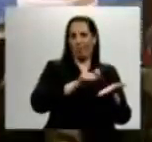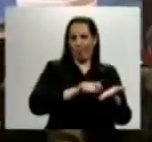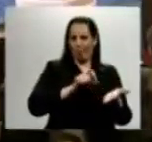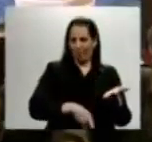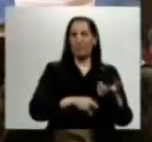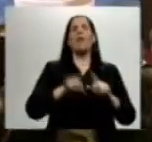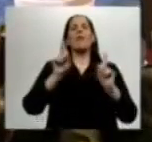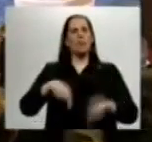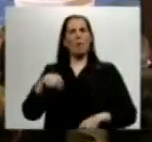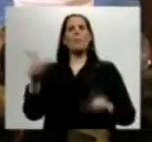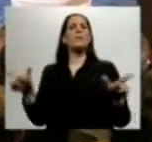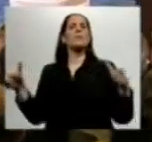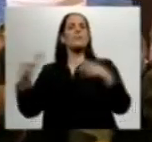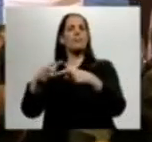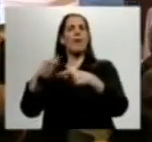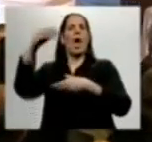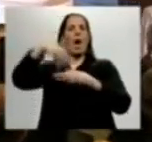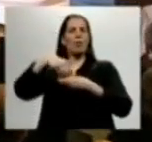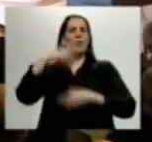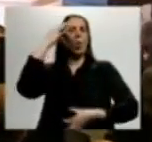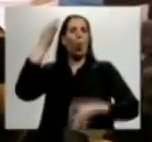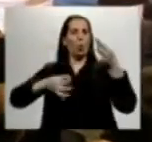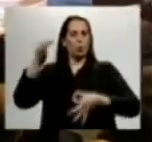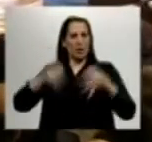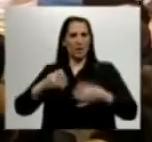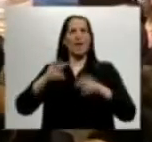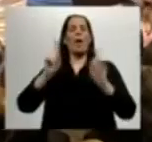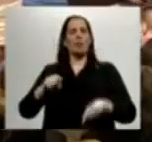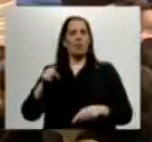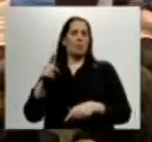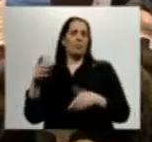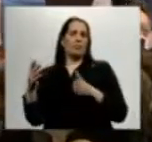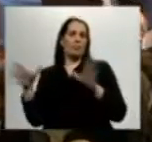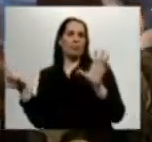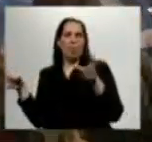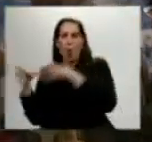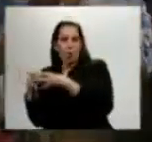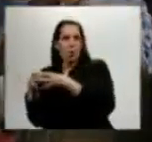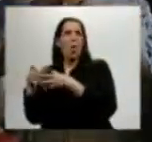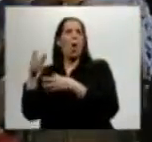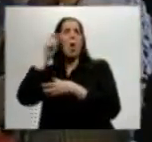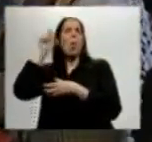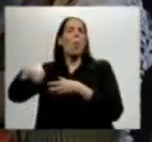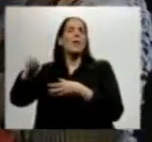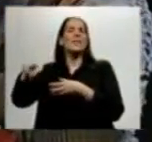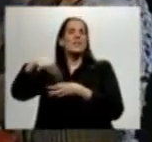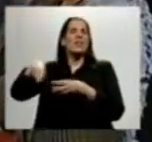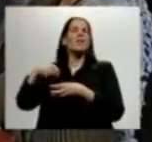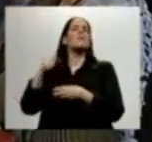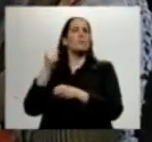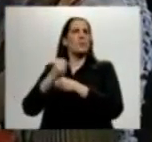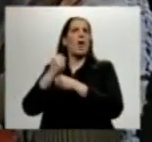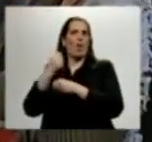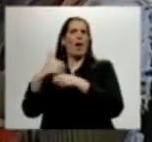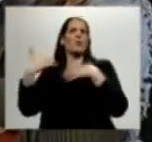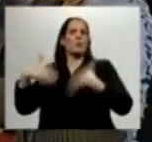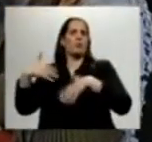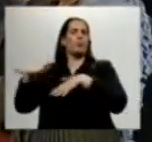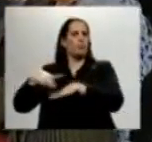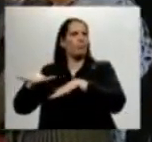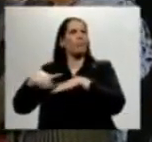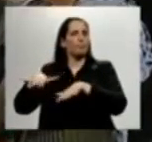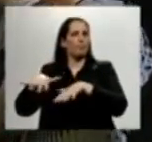miembros del Poder Judicial, señores juristas que han integrado y que han participado activamente en esto,